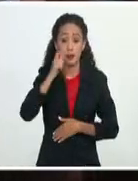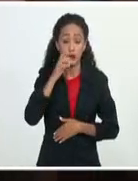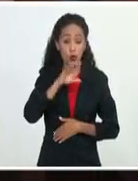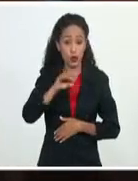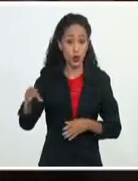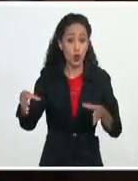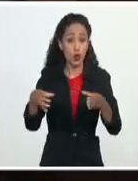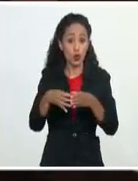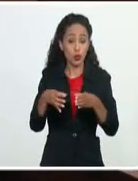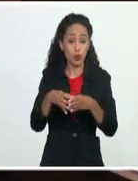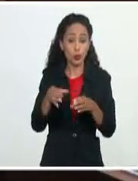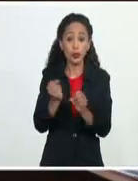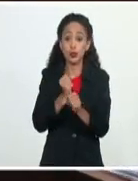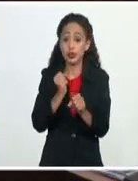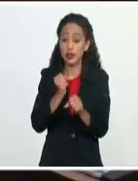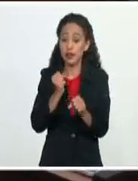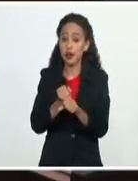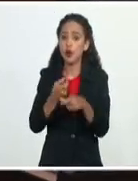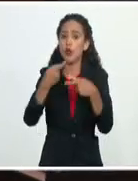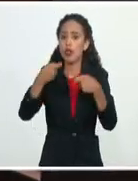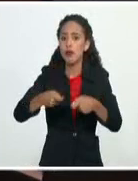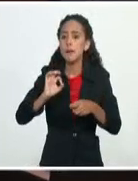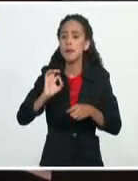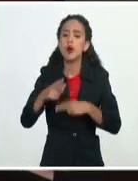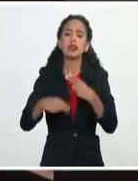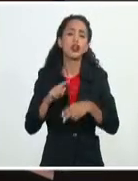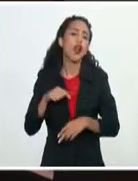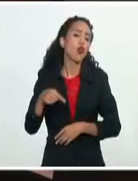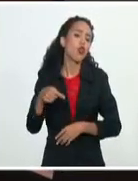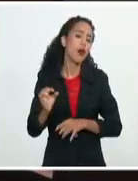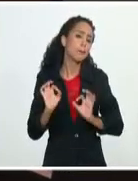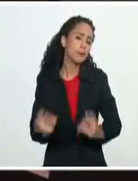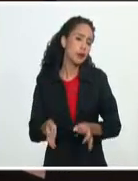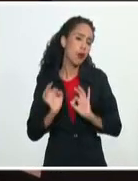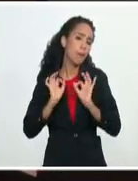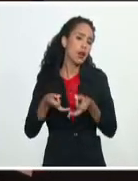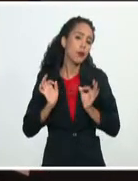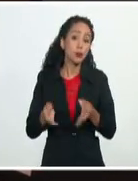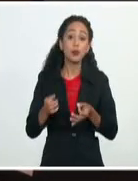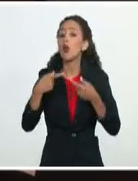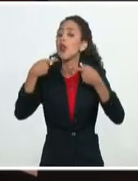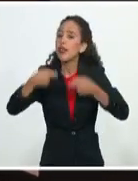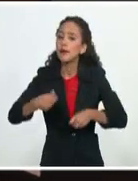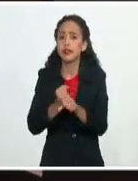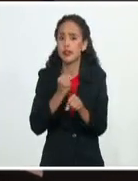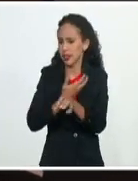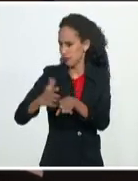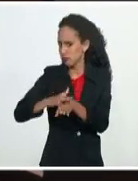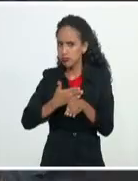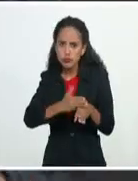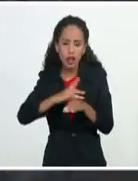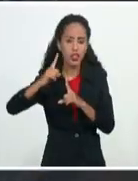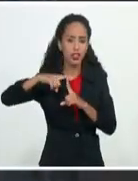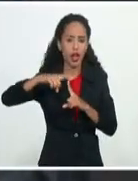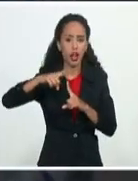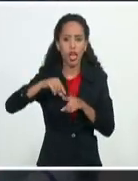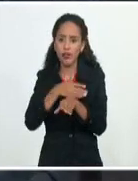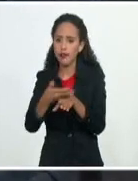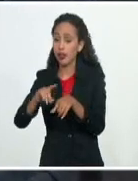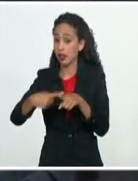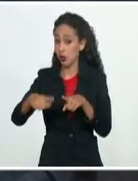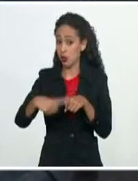en los territorios a desterrar la rutina y el formalismo en su quehacer y a trabajar con dinamismo y creatividad.